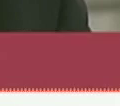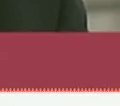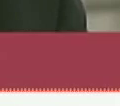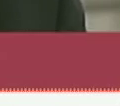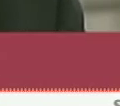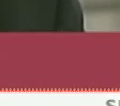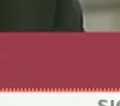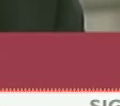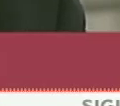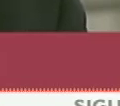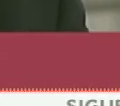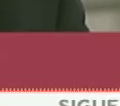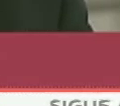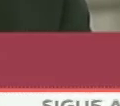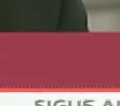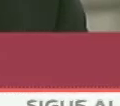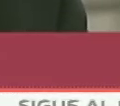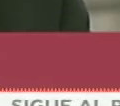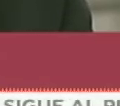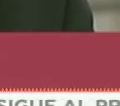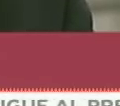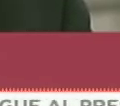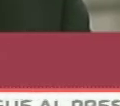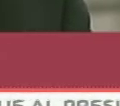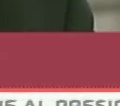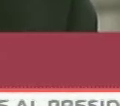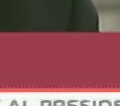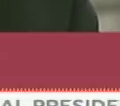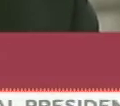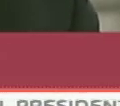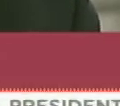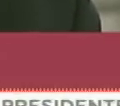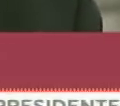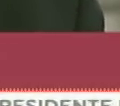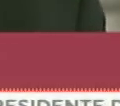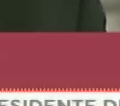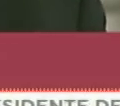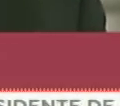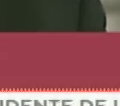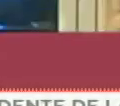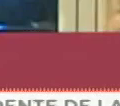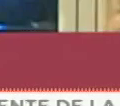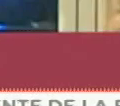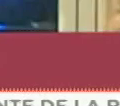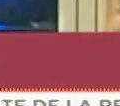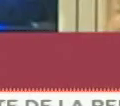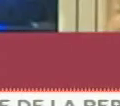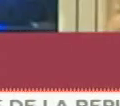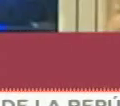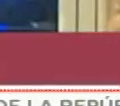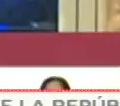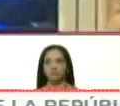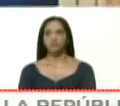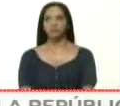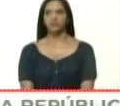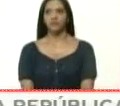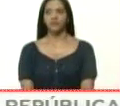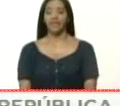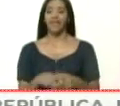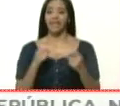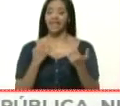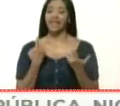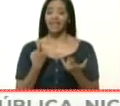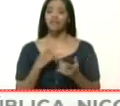permitido que nosotros podamos superar todos los embates de esta guerra económica y el bloqueo criminal. Es una estrategia